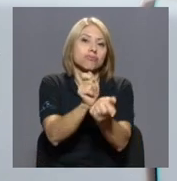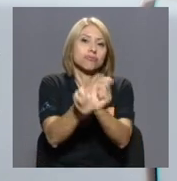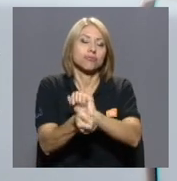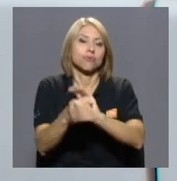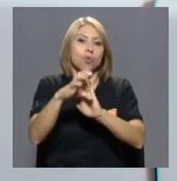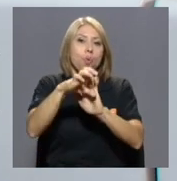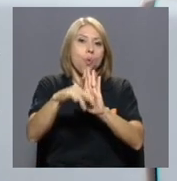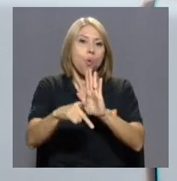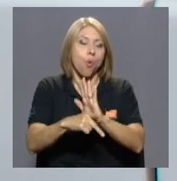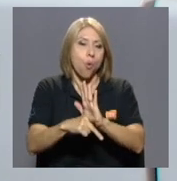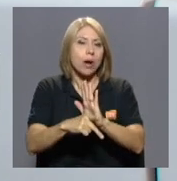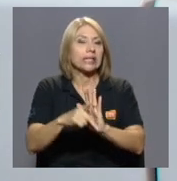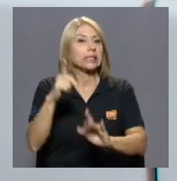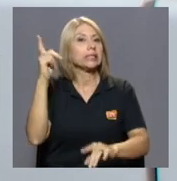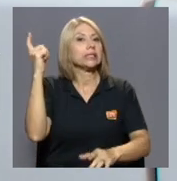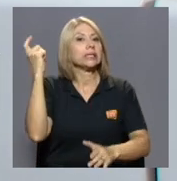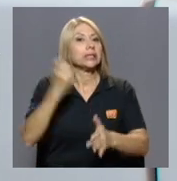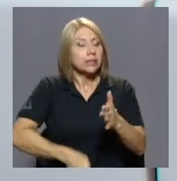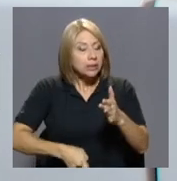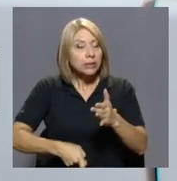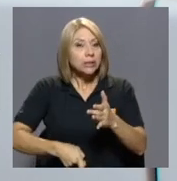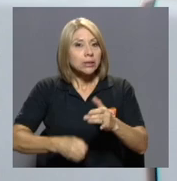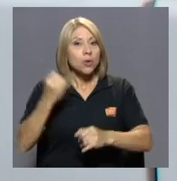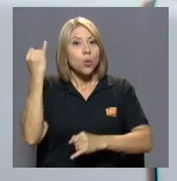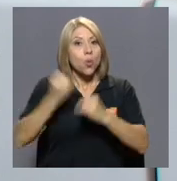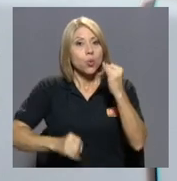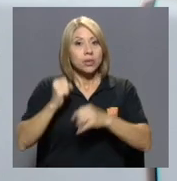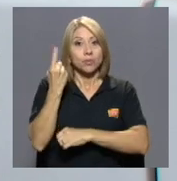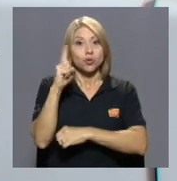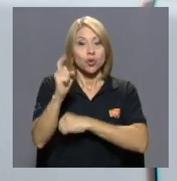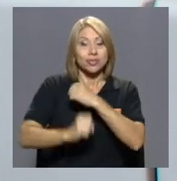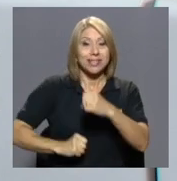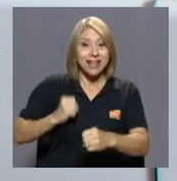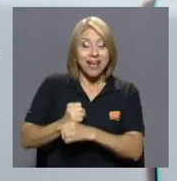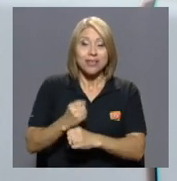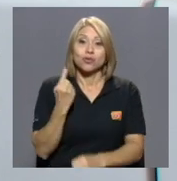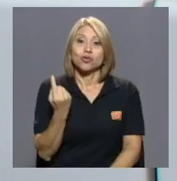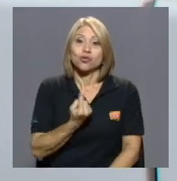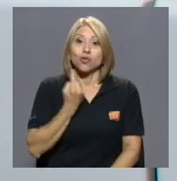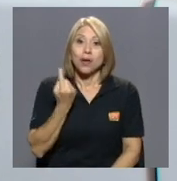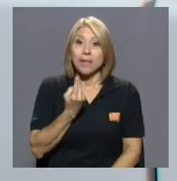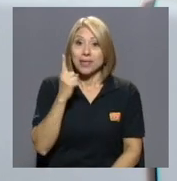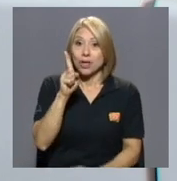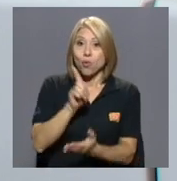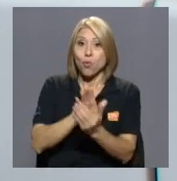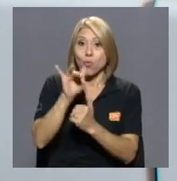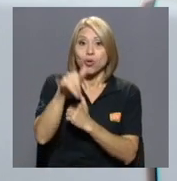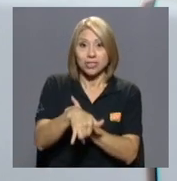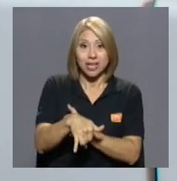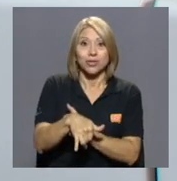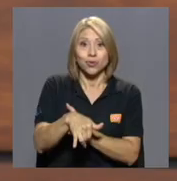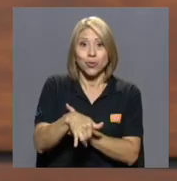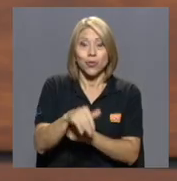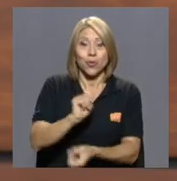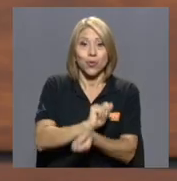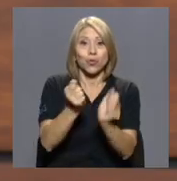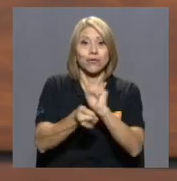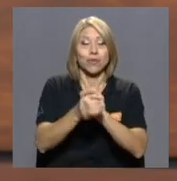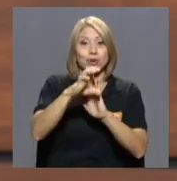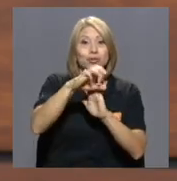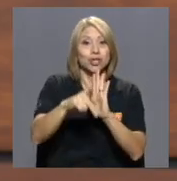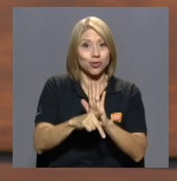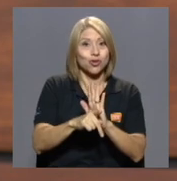duro. En los últimos 11 años solo un proyecto ha prosperado de reforma constitucional